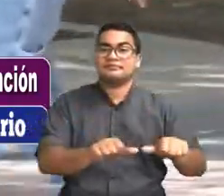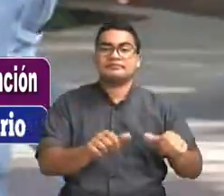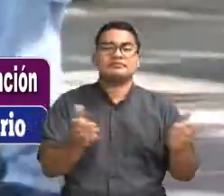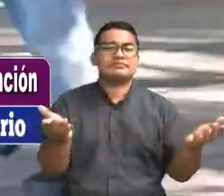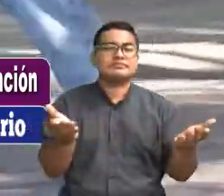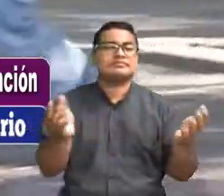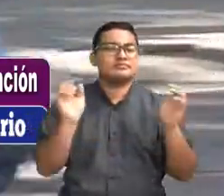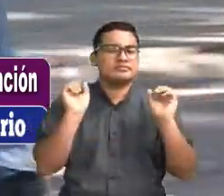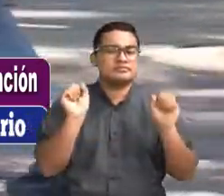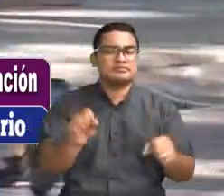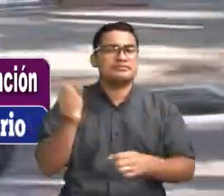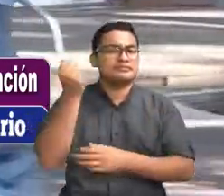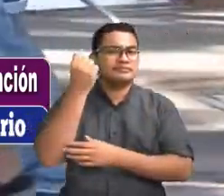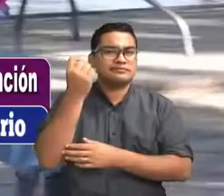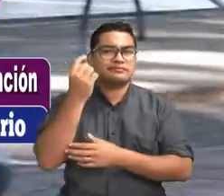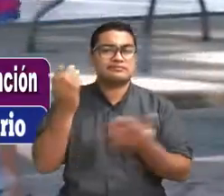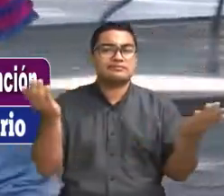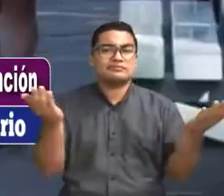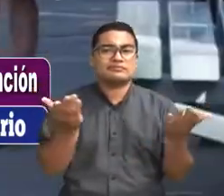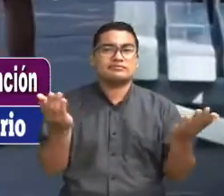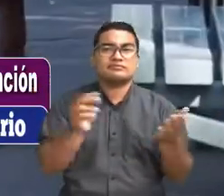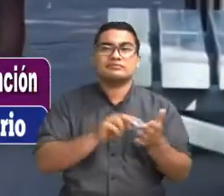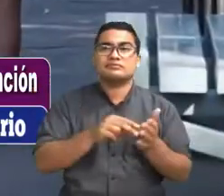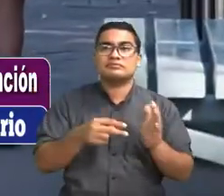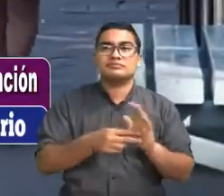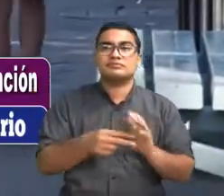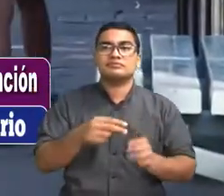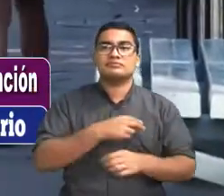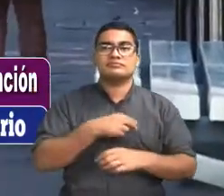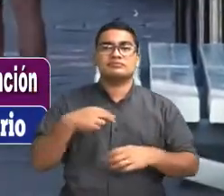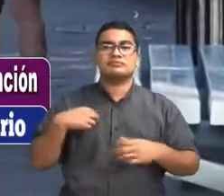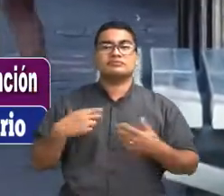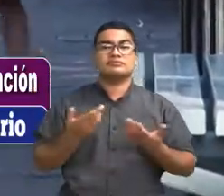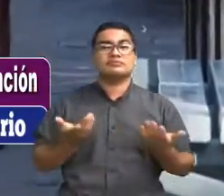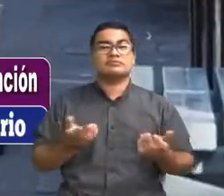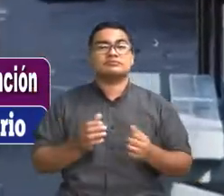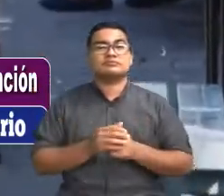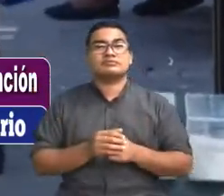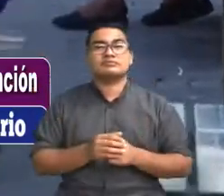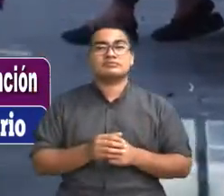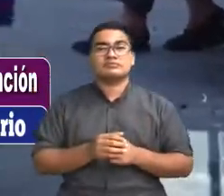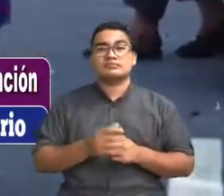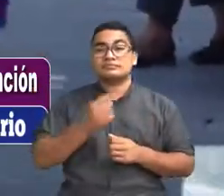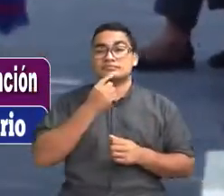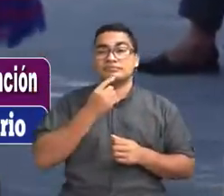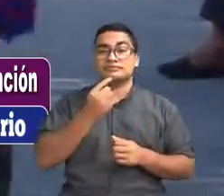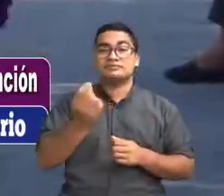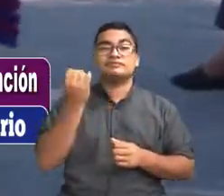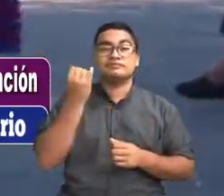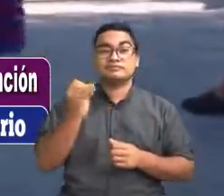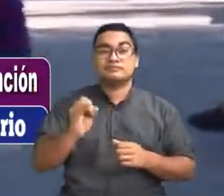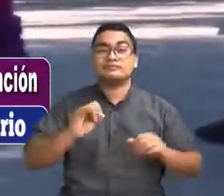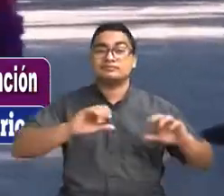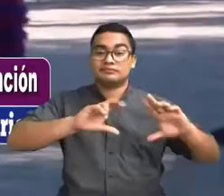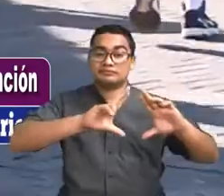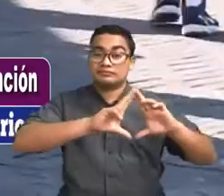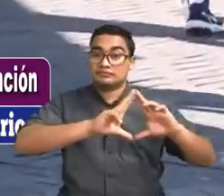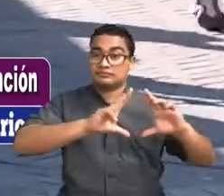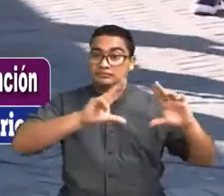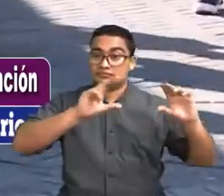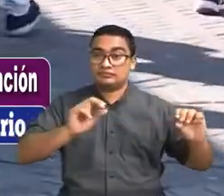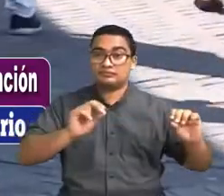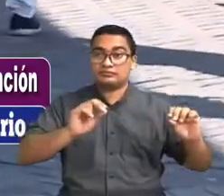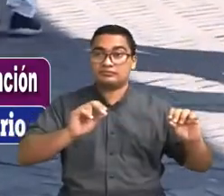este convenio dentro de esa dinámica que le planteo? Sí, efectivamente, el Estado de Nicaragua, por medio de